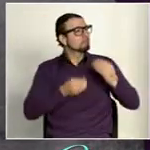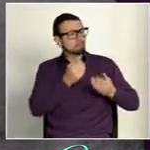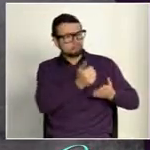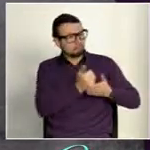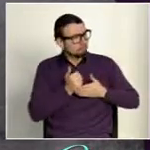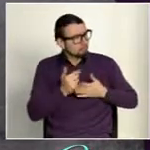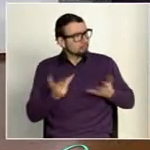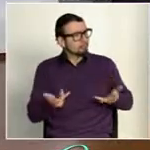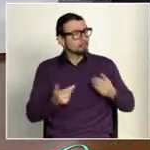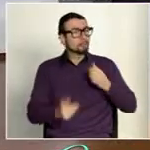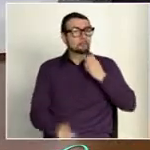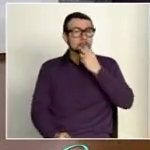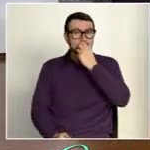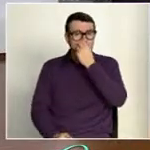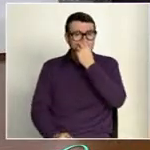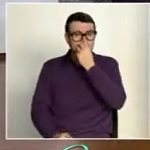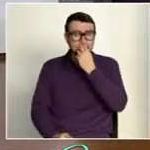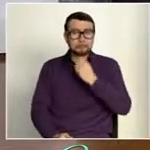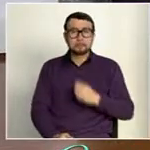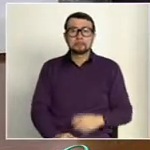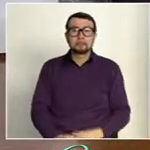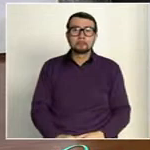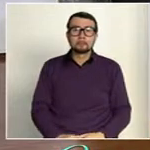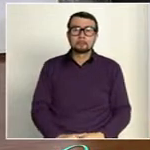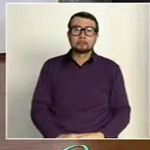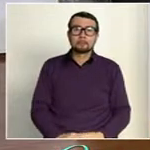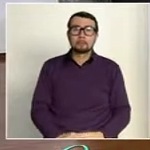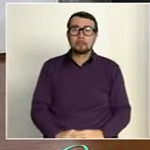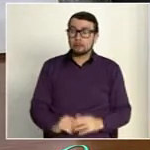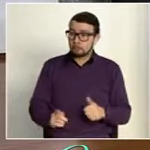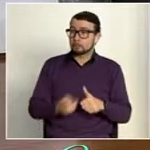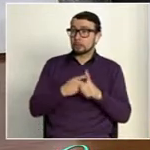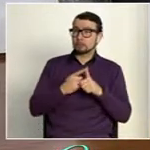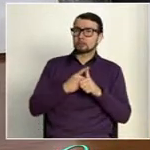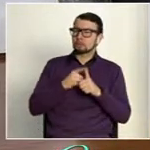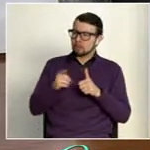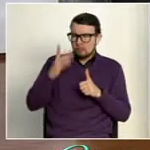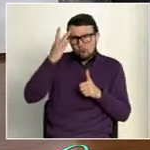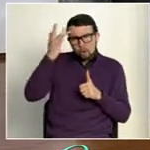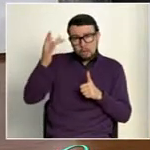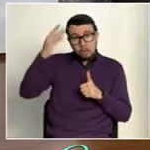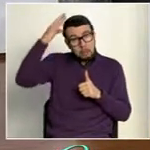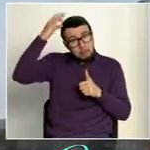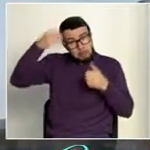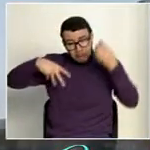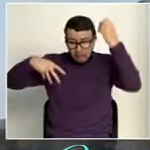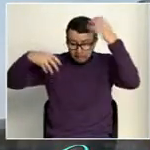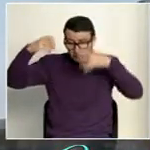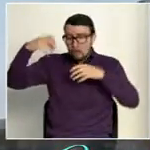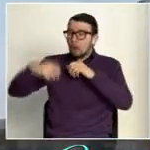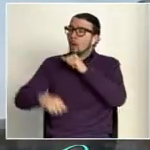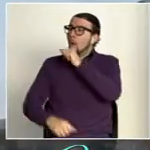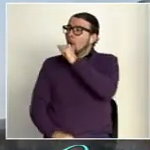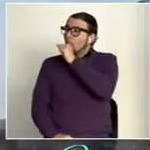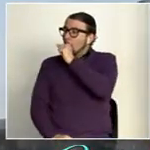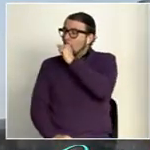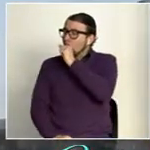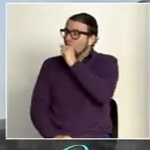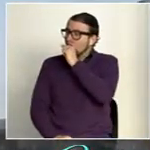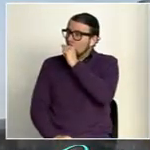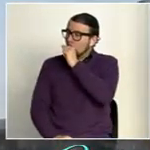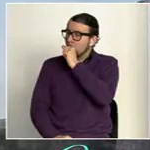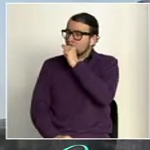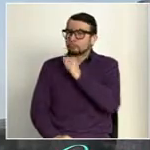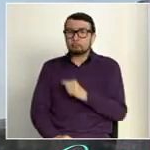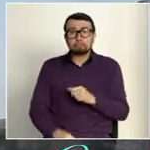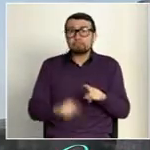Bueno, primero tenemos que entender cuál es el origen de la pérdida de pelo. Porque pérdida de cabello puede ser muchos